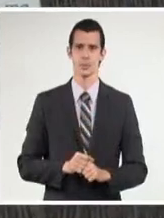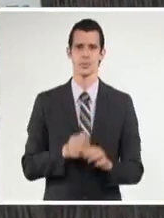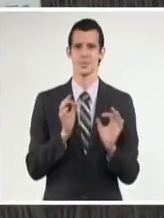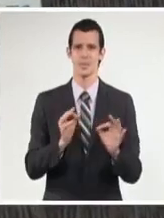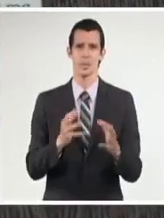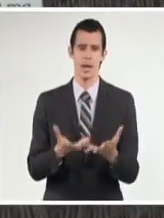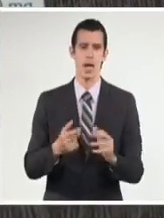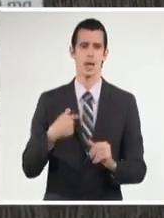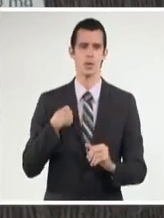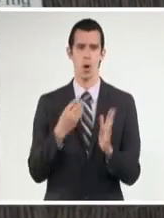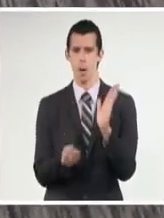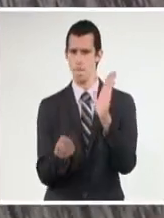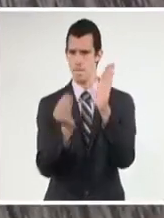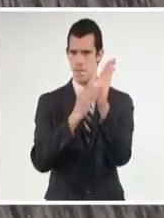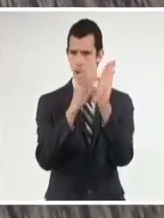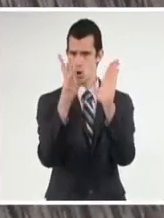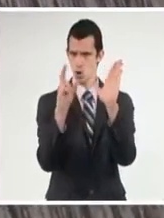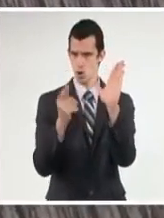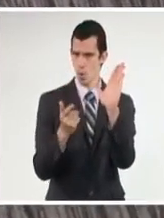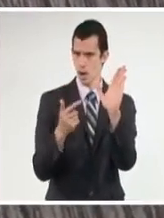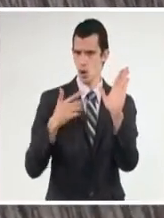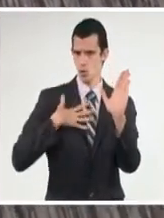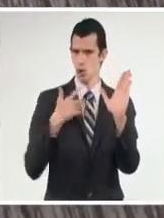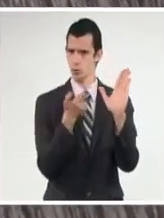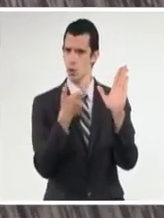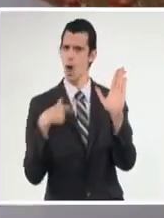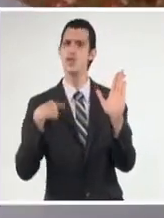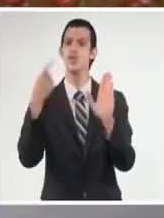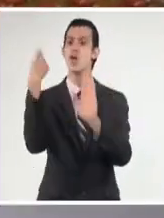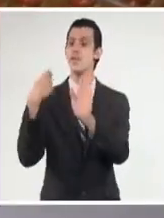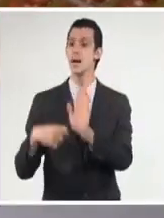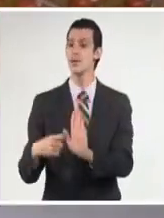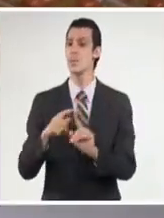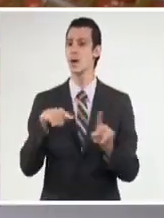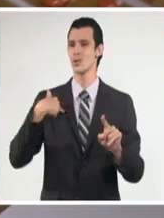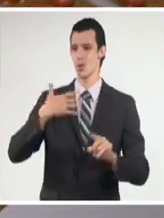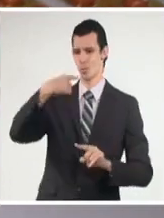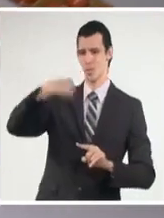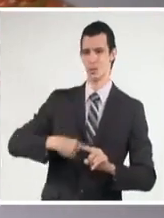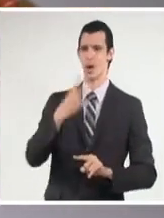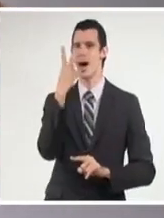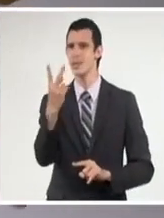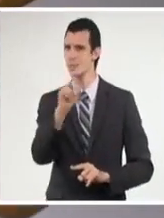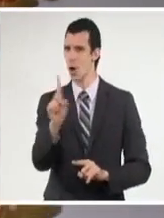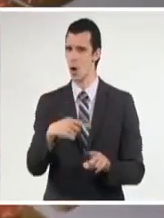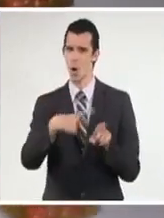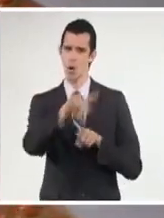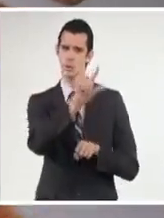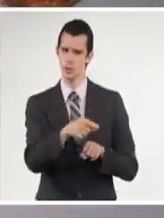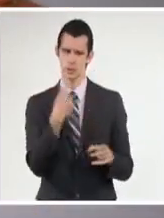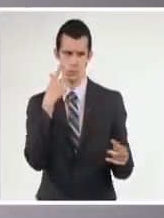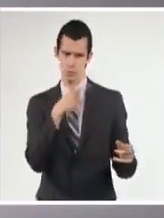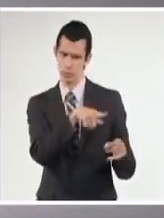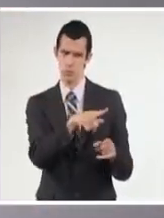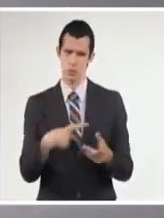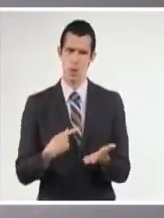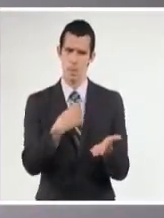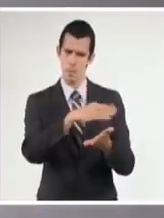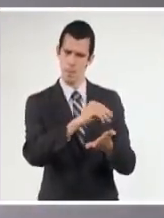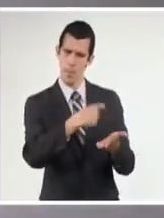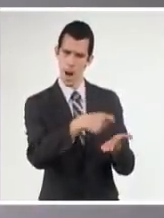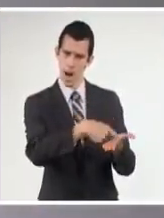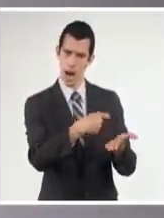fin de evitar que se conozca el lugar donde se almacenan los insumos. Algunos incluso de uso intrahospitalario y de enfrentamiento